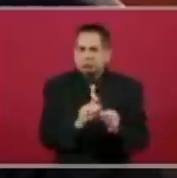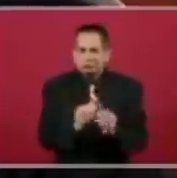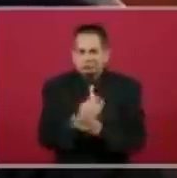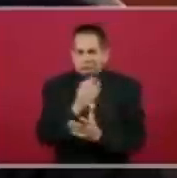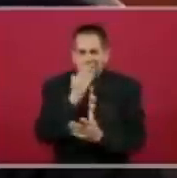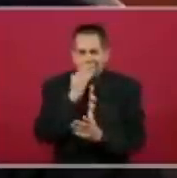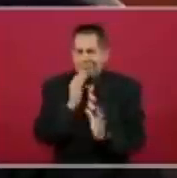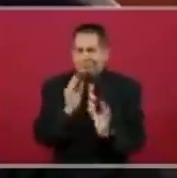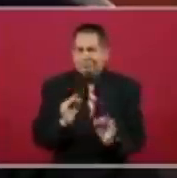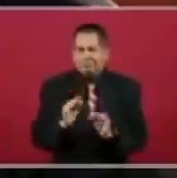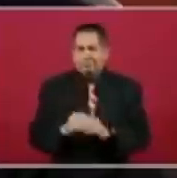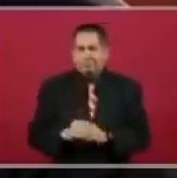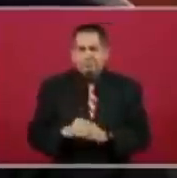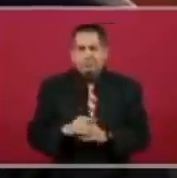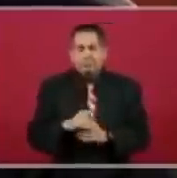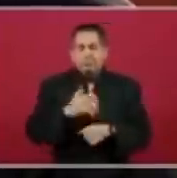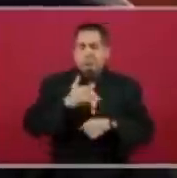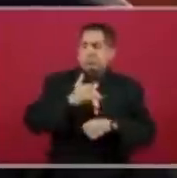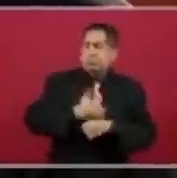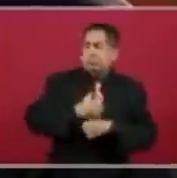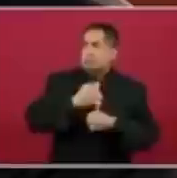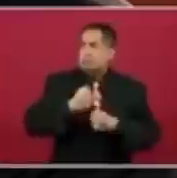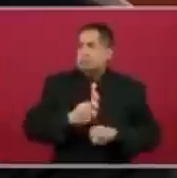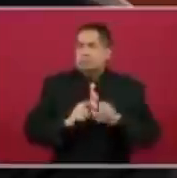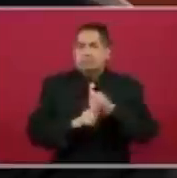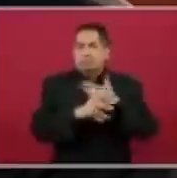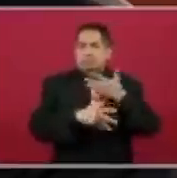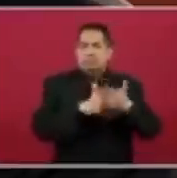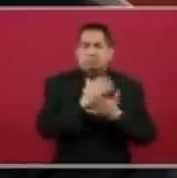resultados, se redujo la incidencia delictiva.